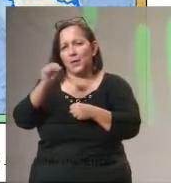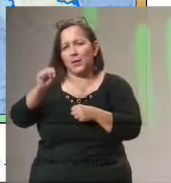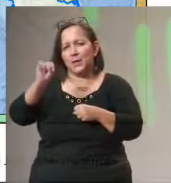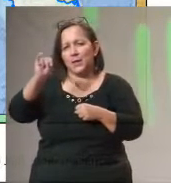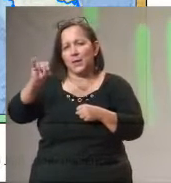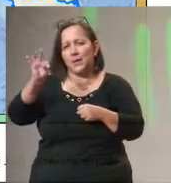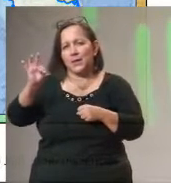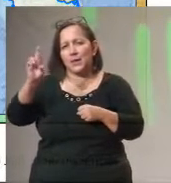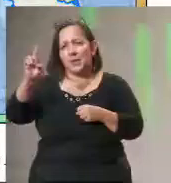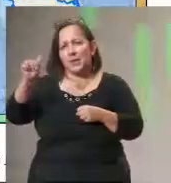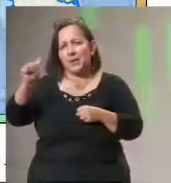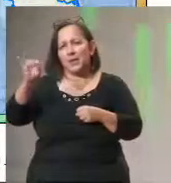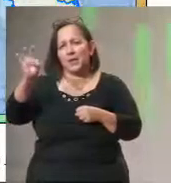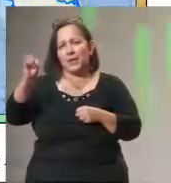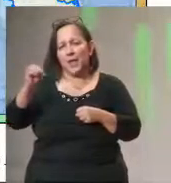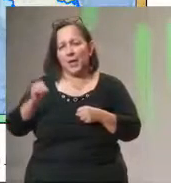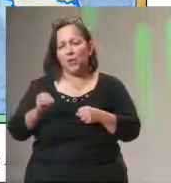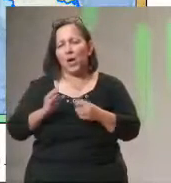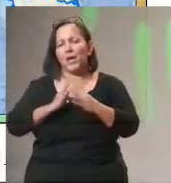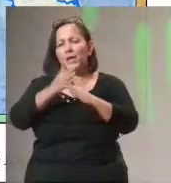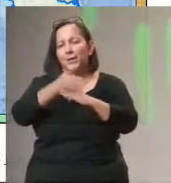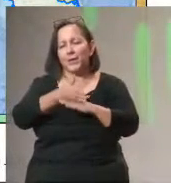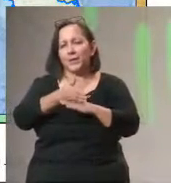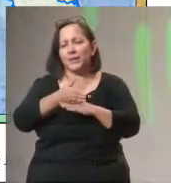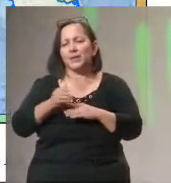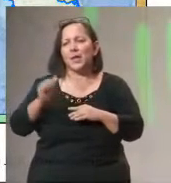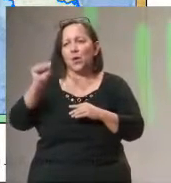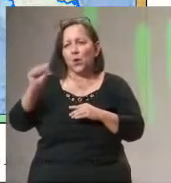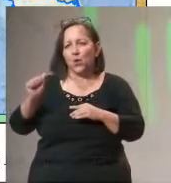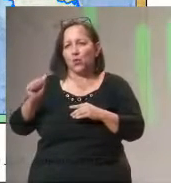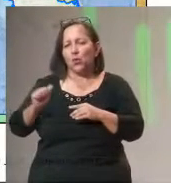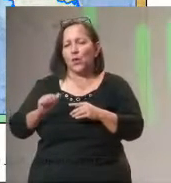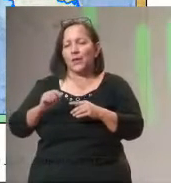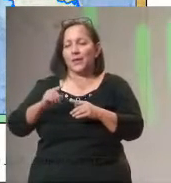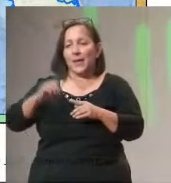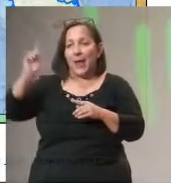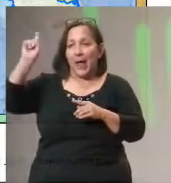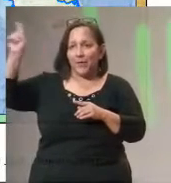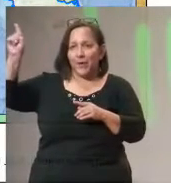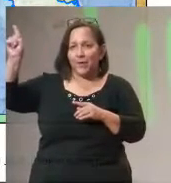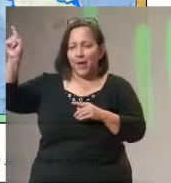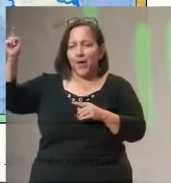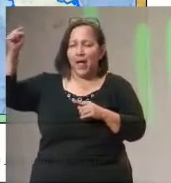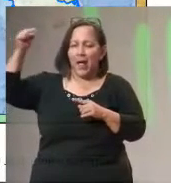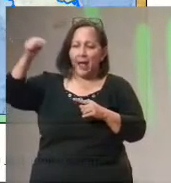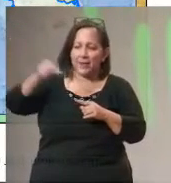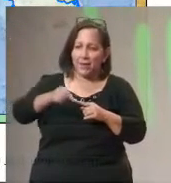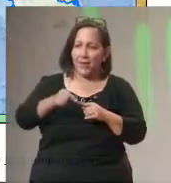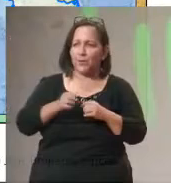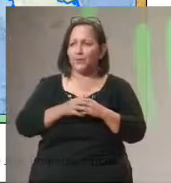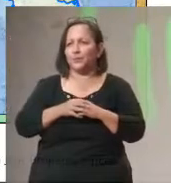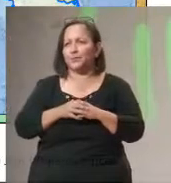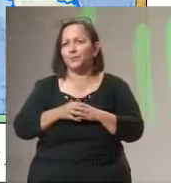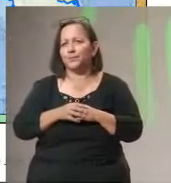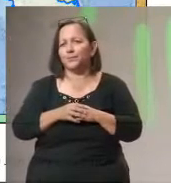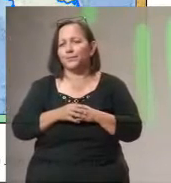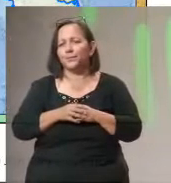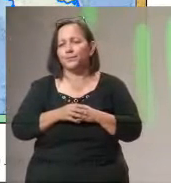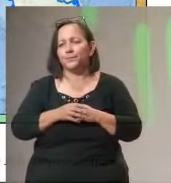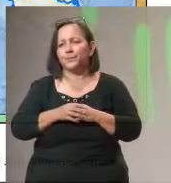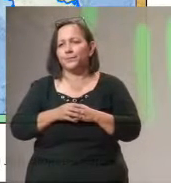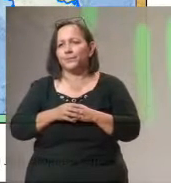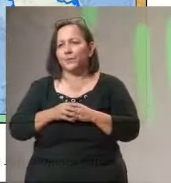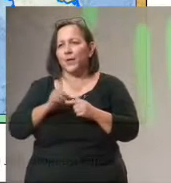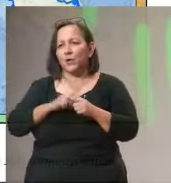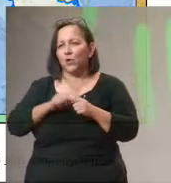nitratos e información isotópica a través del acueducto, desde la parte más alta, en la cuenca, perdón, desde la parte más alta hasta la parte más baja. Entonces, lo